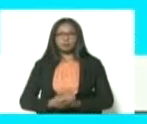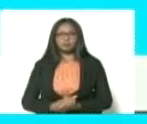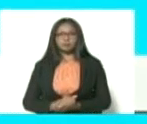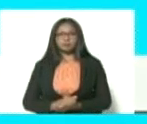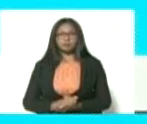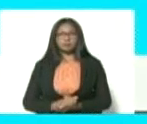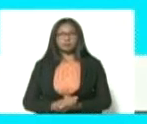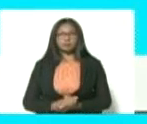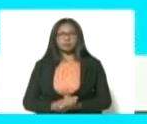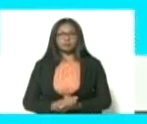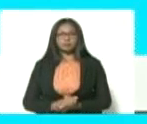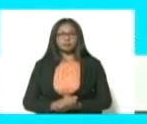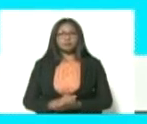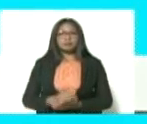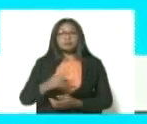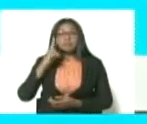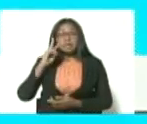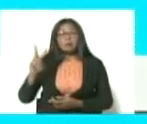2021. La va a marcar.